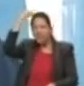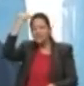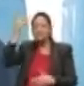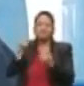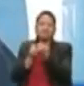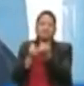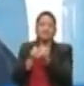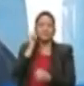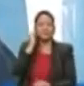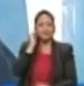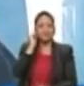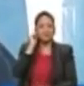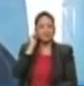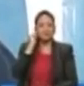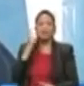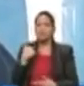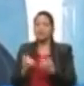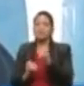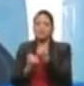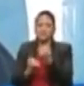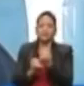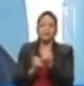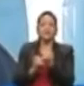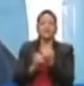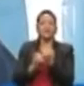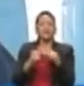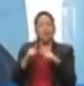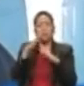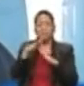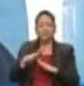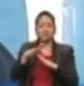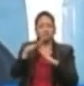este proceso lo defenderemos en movilizaciones